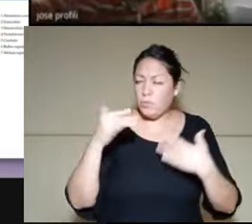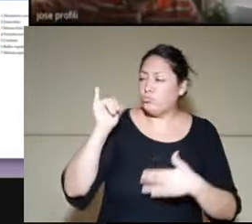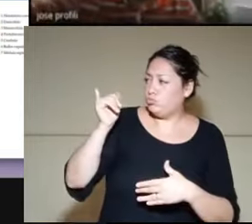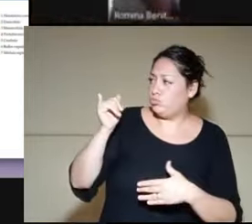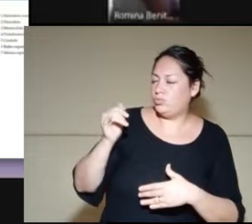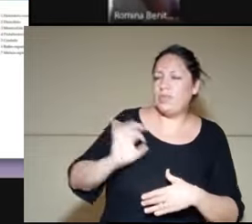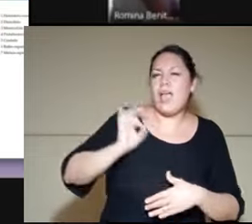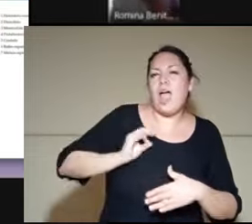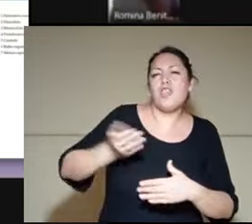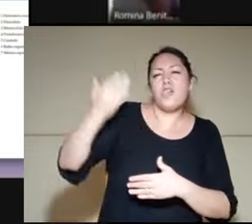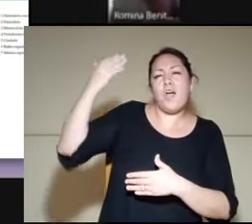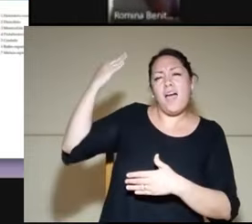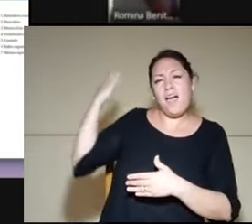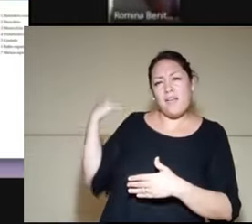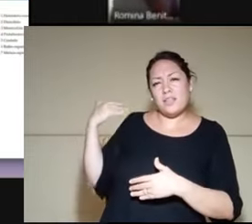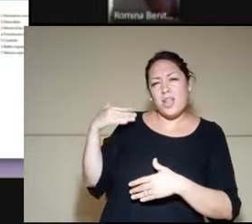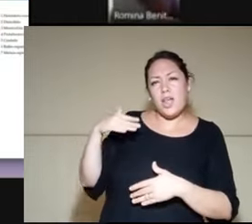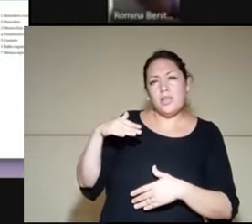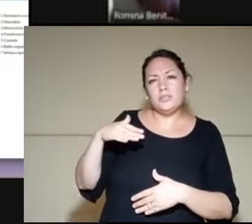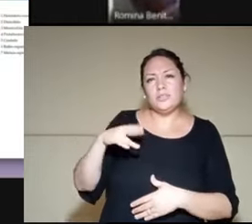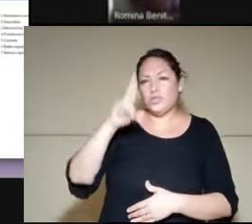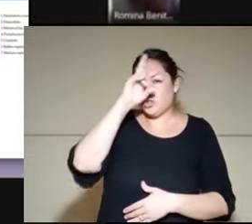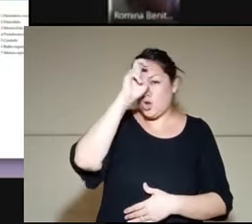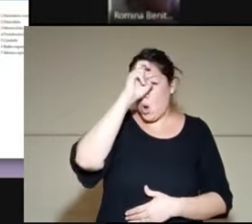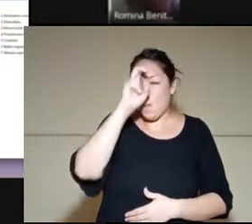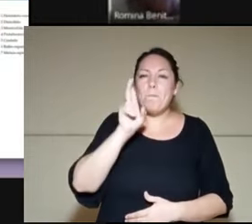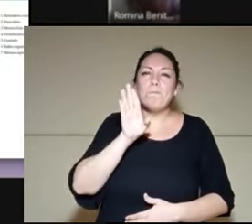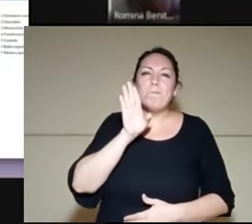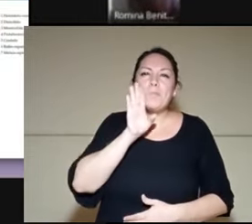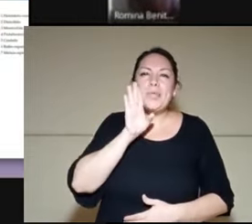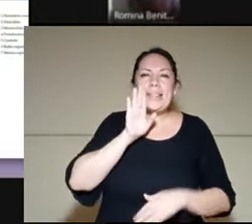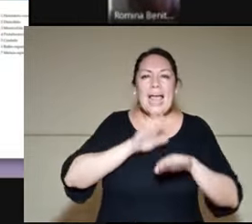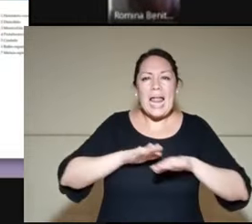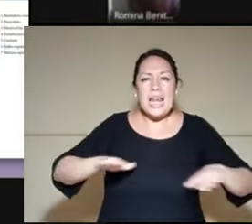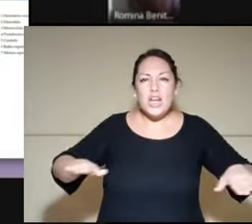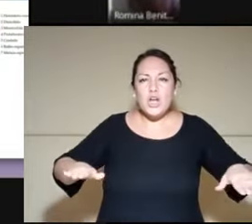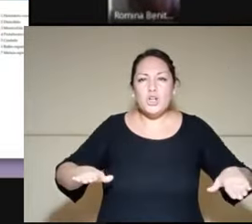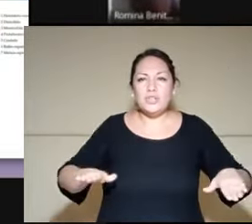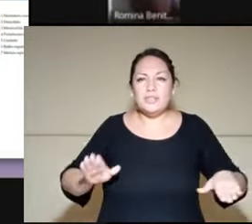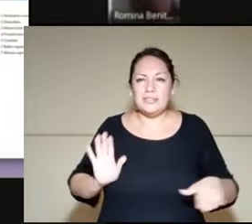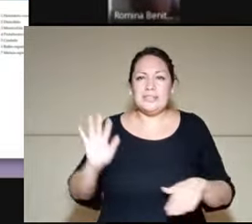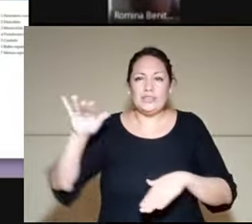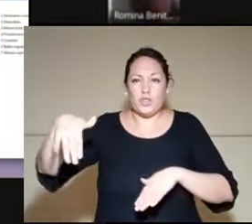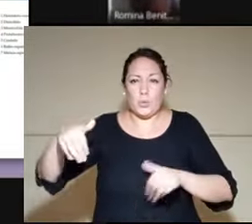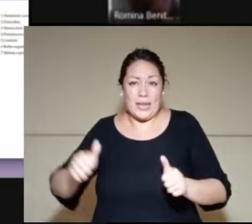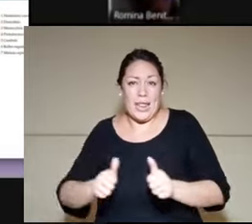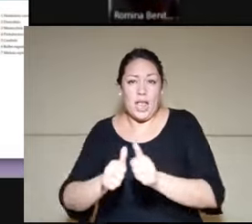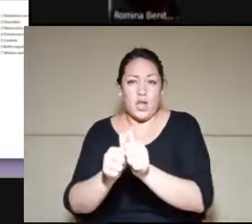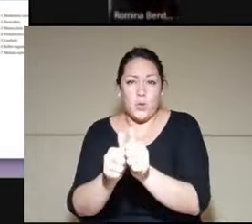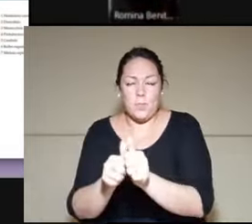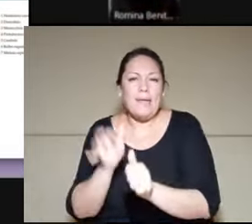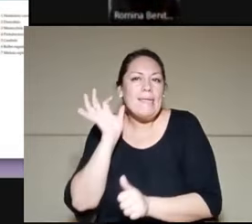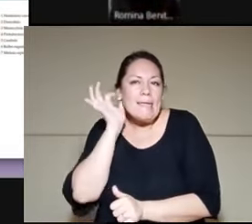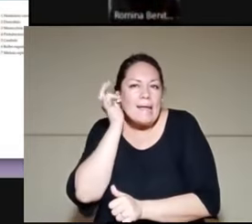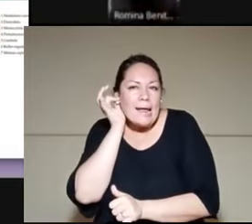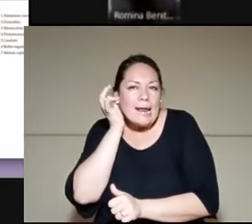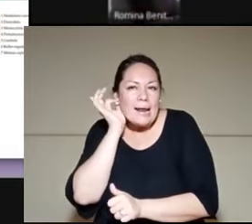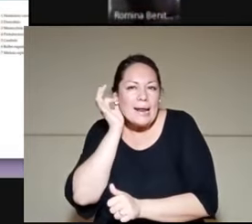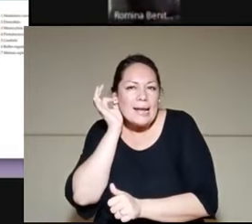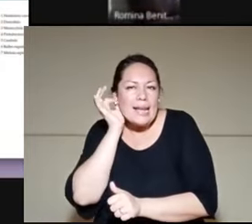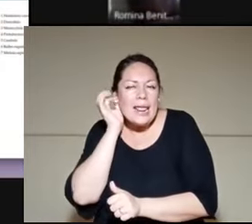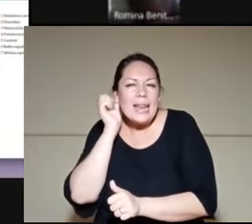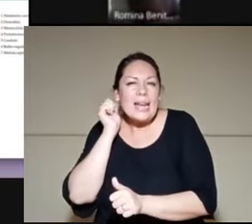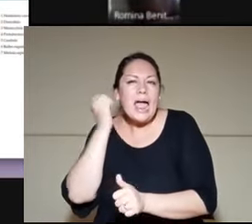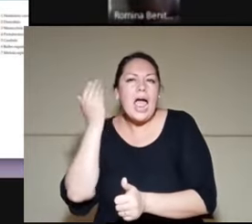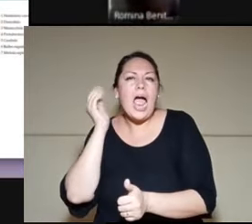Sí. Yo hace unos años estaba en el Noti con mi sobrina y había una nena que estaba muy golpeada.